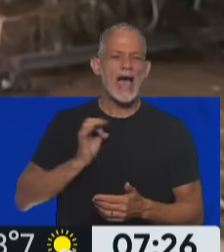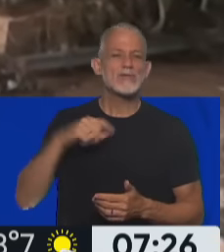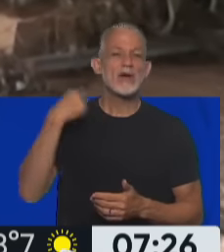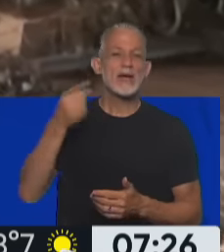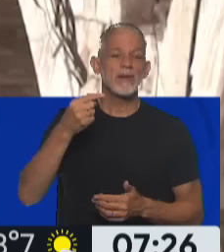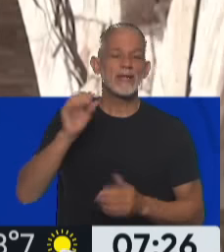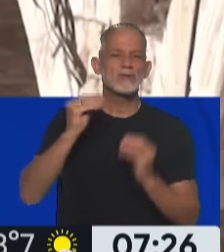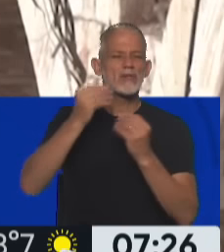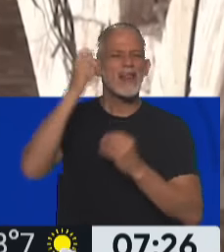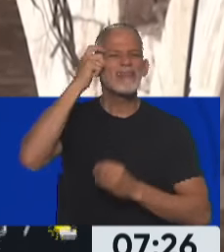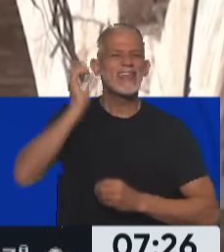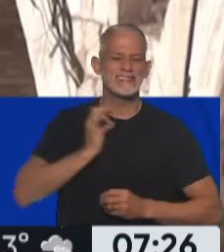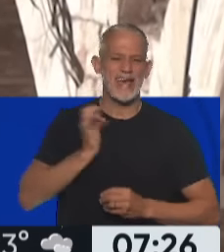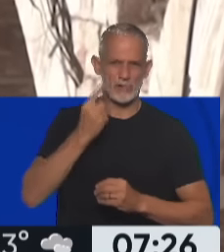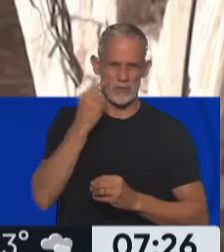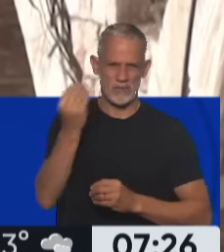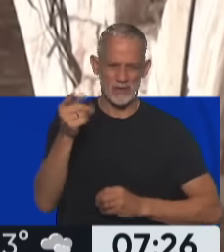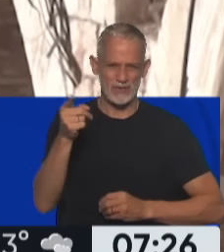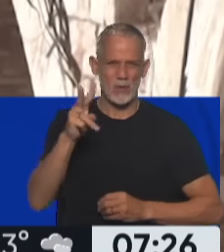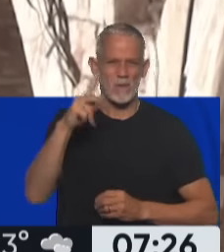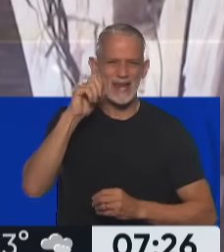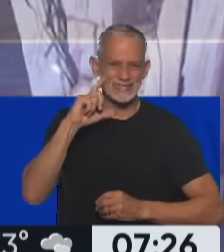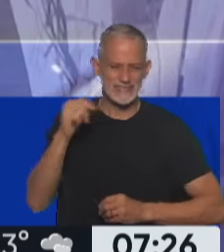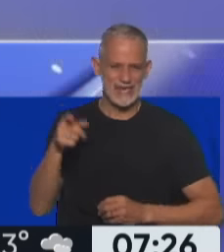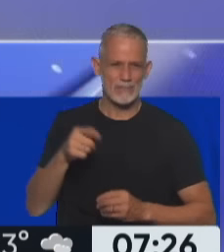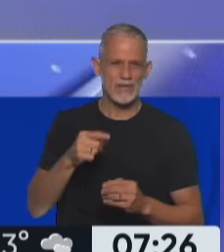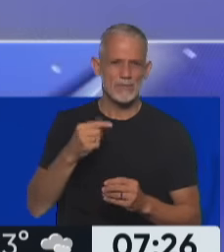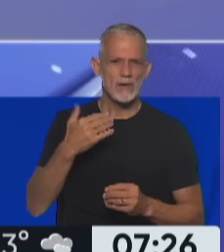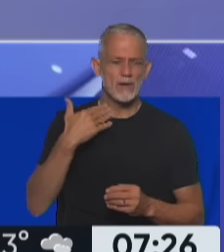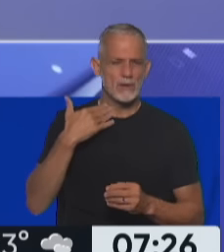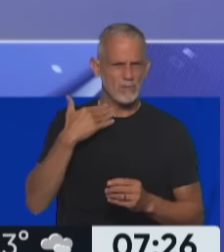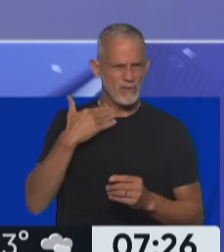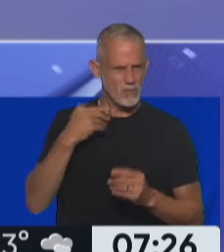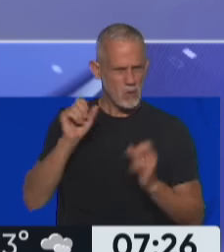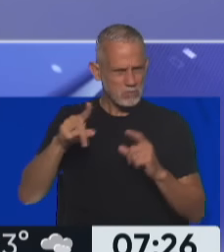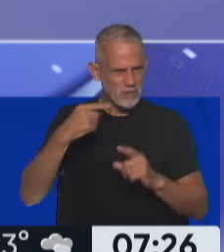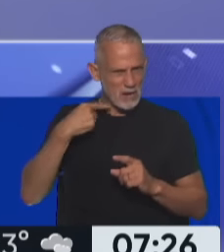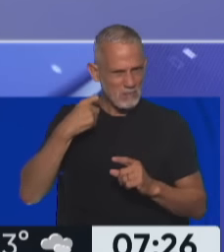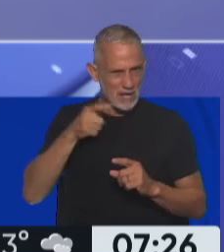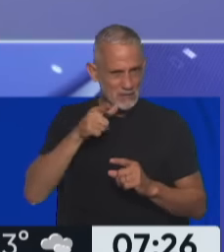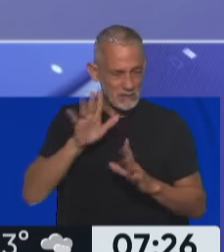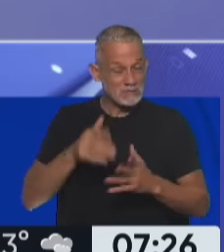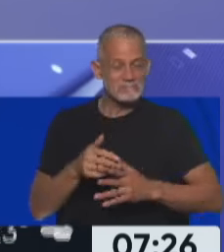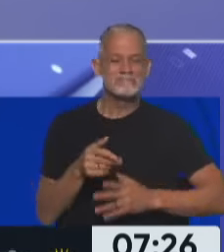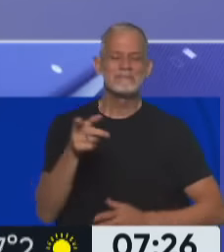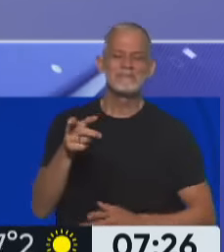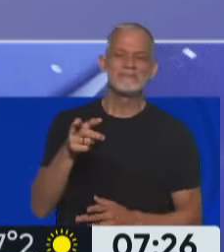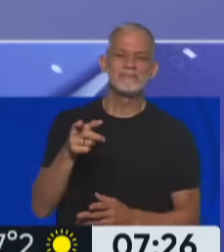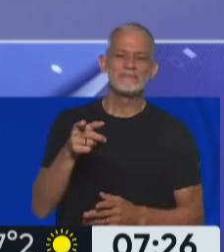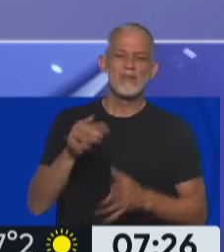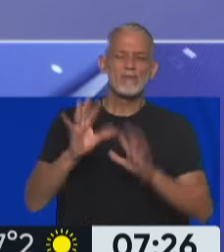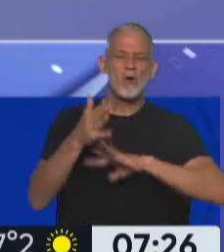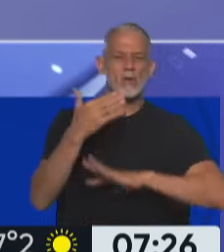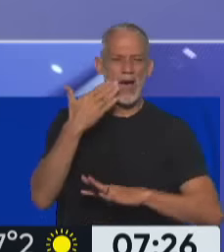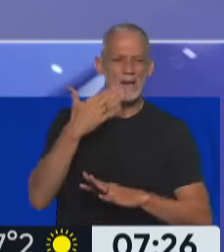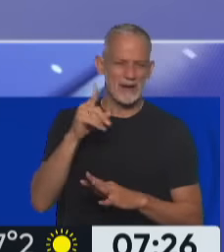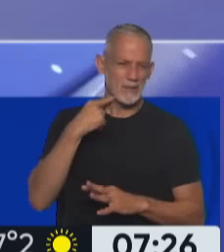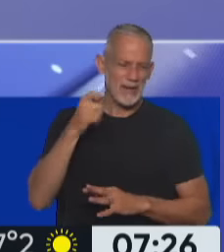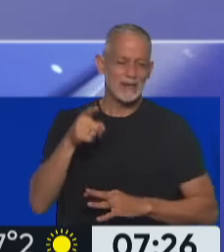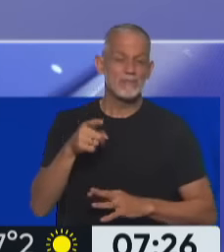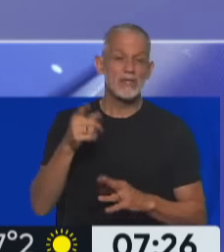10 años. 10 años ya. Se le Y pegó, habías, claro, y el se le acento pegó. Sí, sí, pegadísimo. sí, sí, sí, sí. Por lo que estás viendo, este